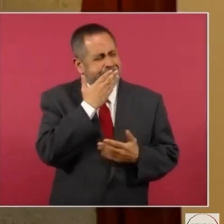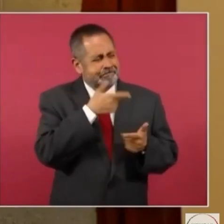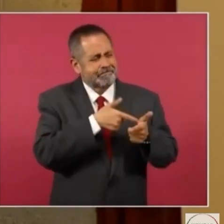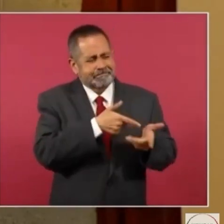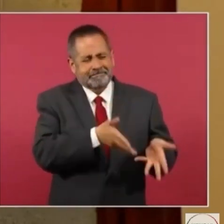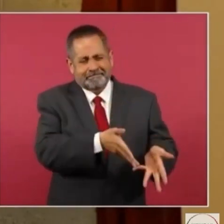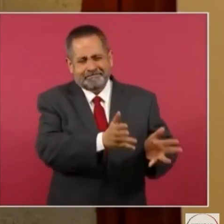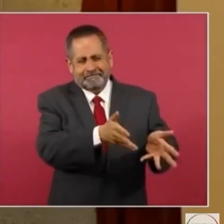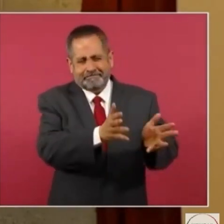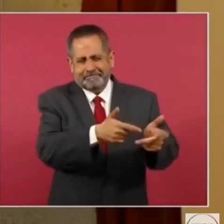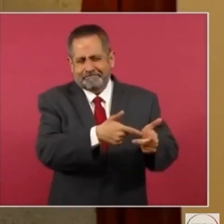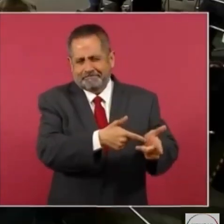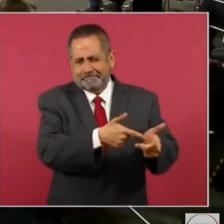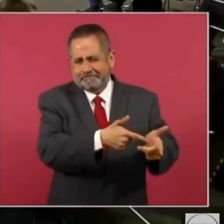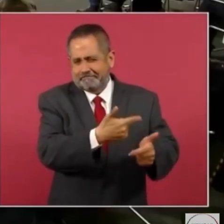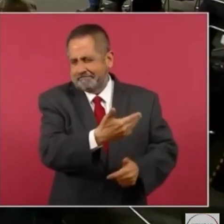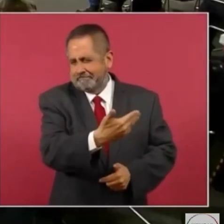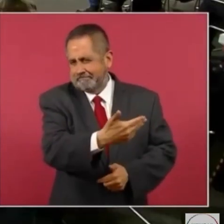la lleva.